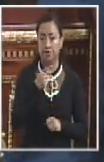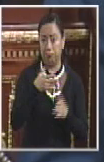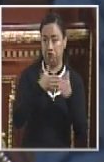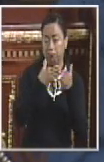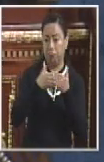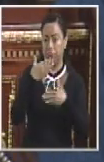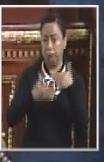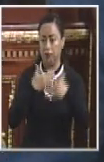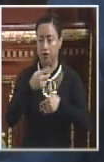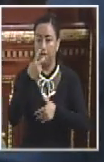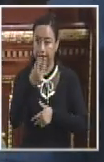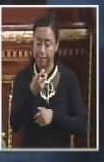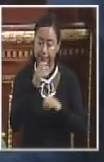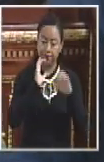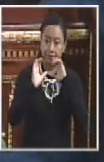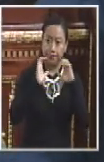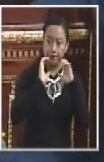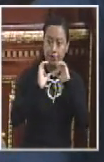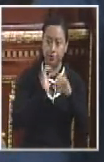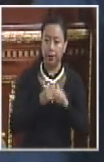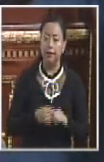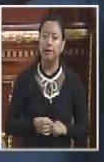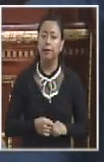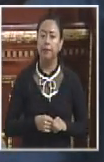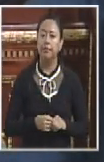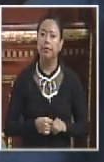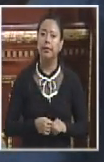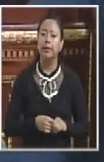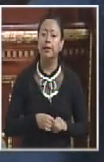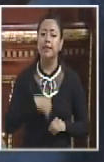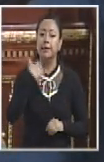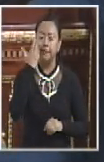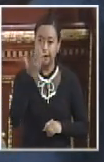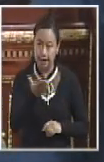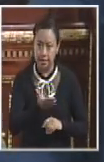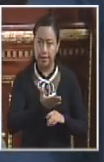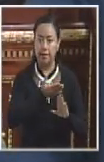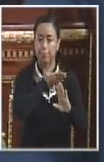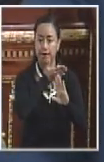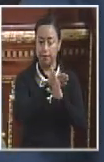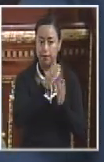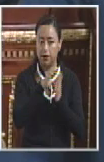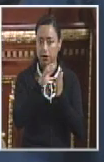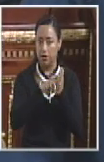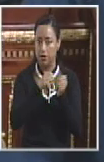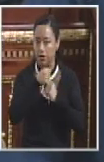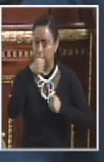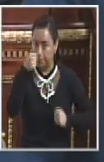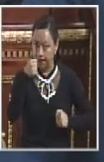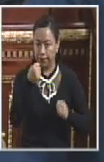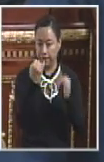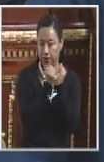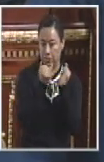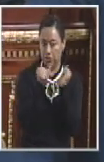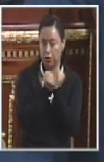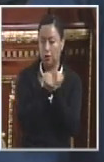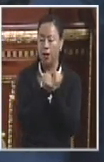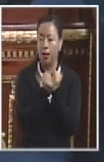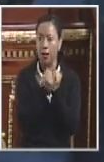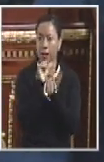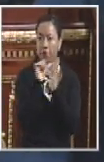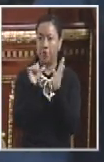procedimiento. Este comunicado pretende violar la Constitución y también el artículo 120 del